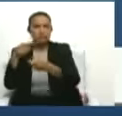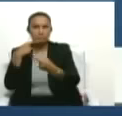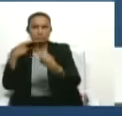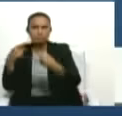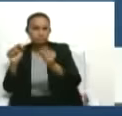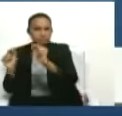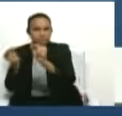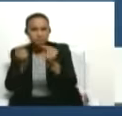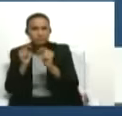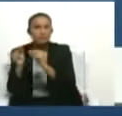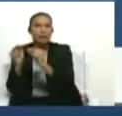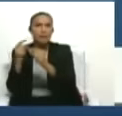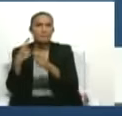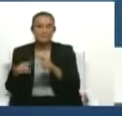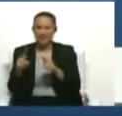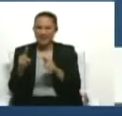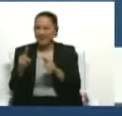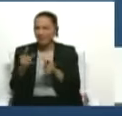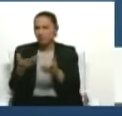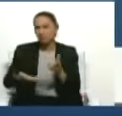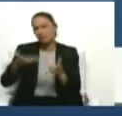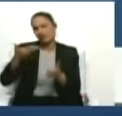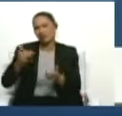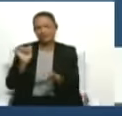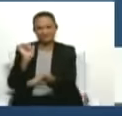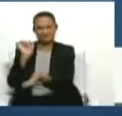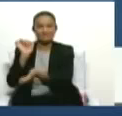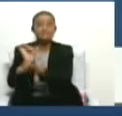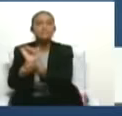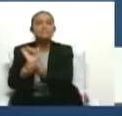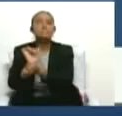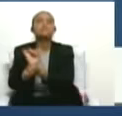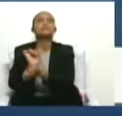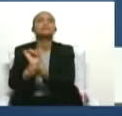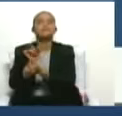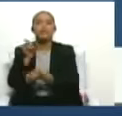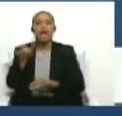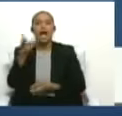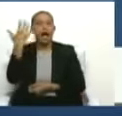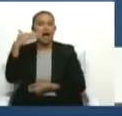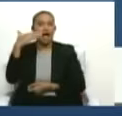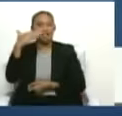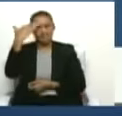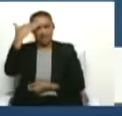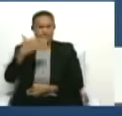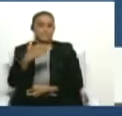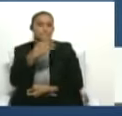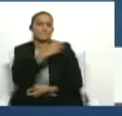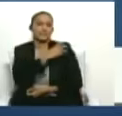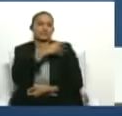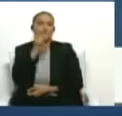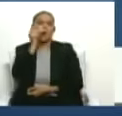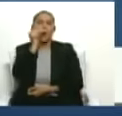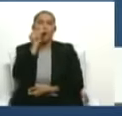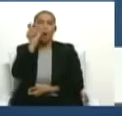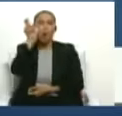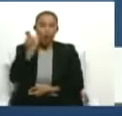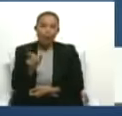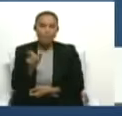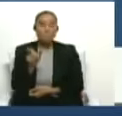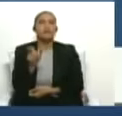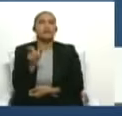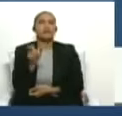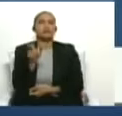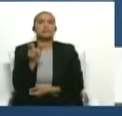una detención clave, que fue la de el exmilitar terrorista Ángelo Heredia, una persona que en el